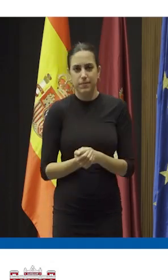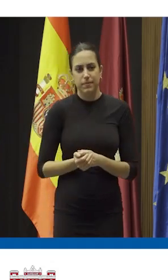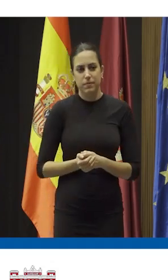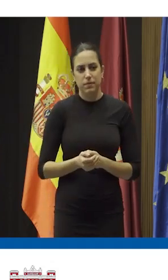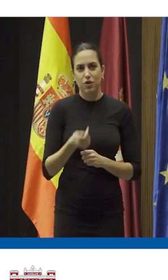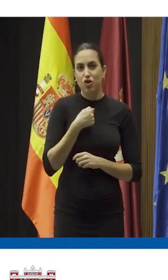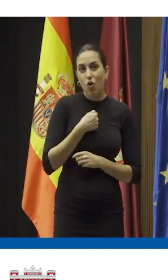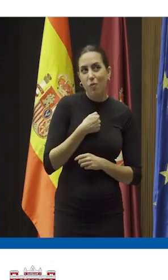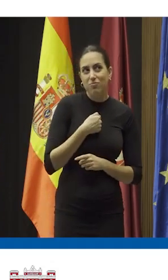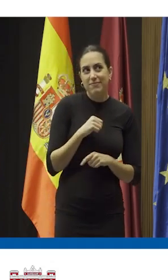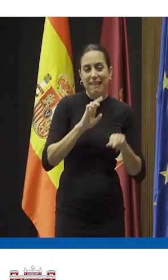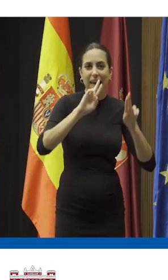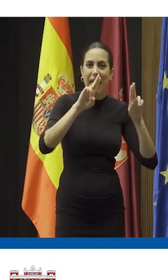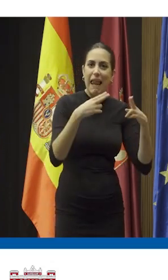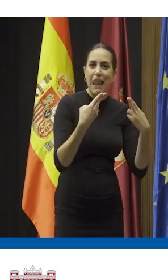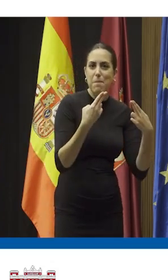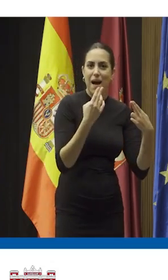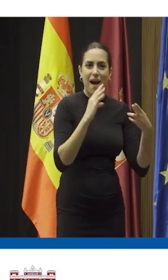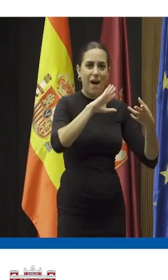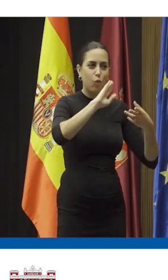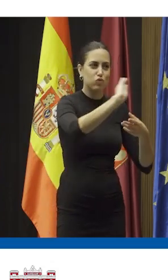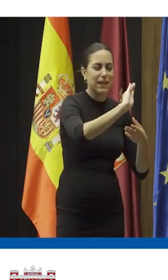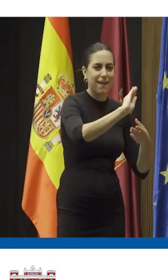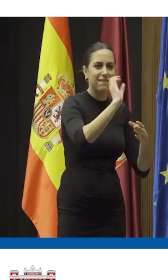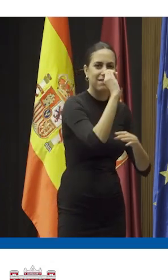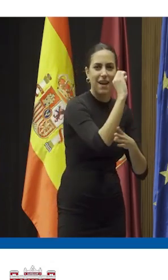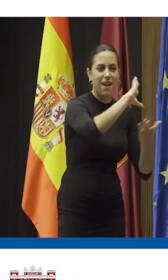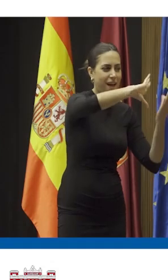qué vocablo adecuar. Y para no